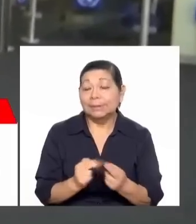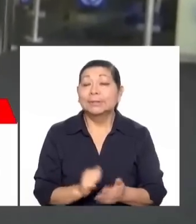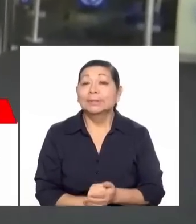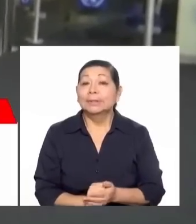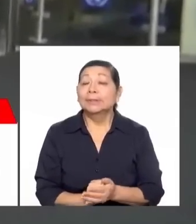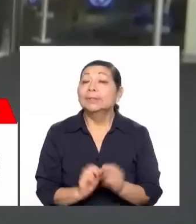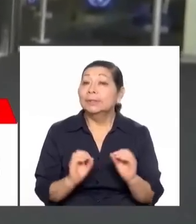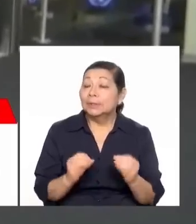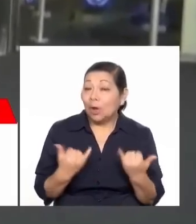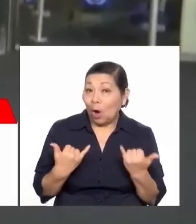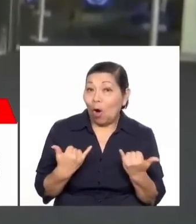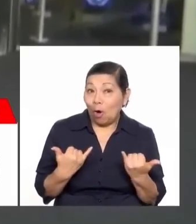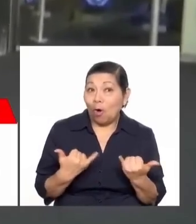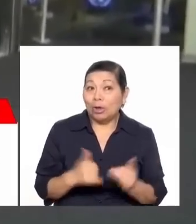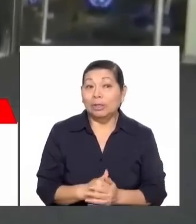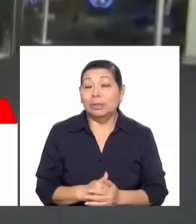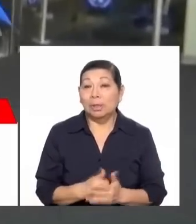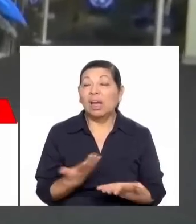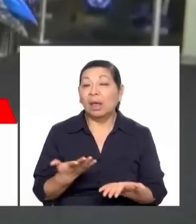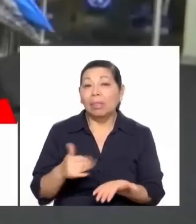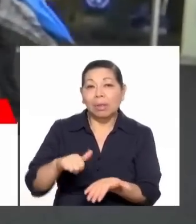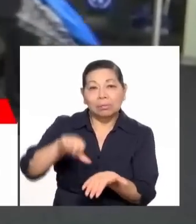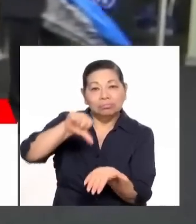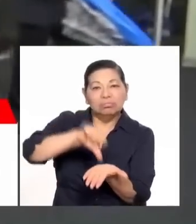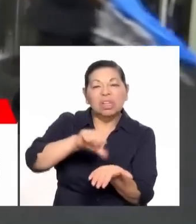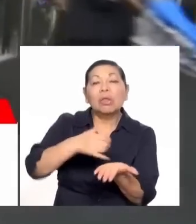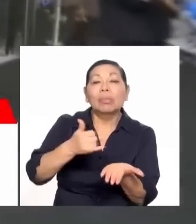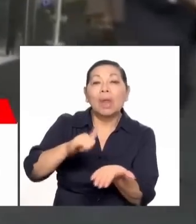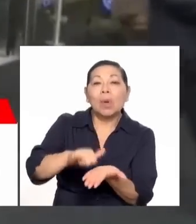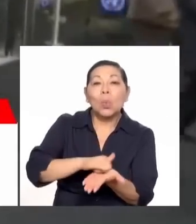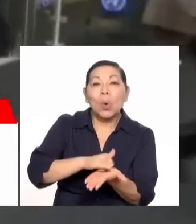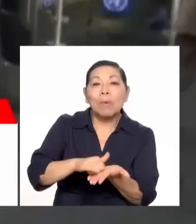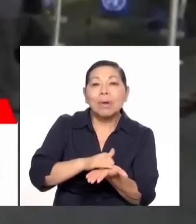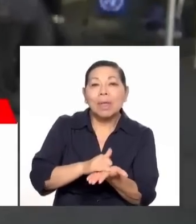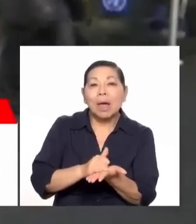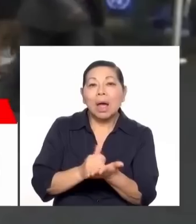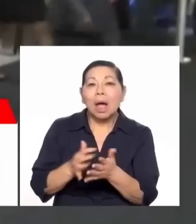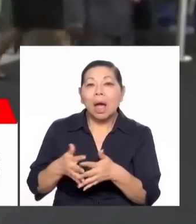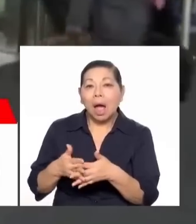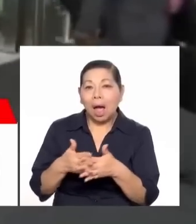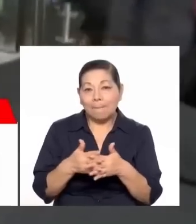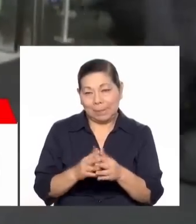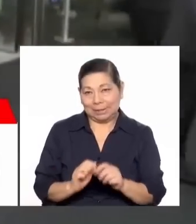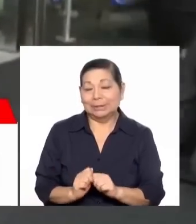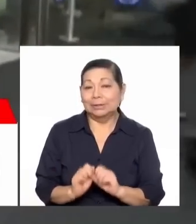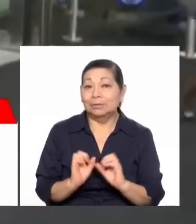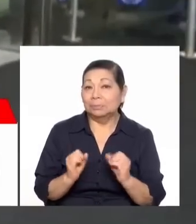inicia hoy acá en Nueva York es sumamente importante. Y